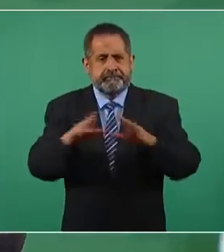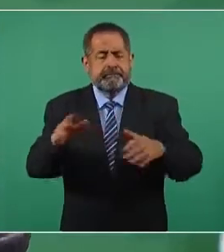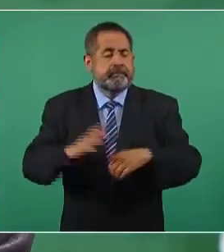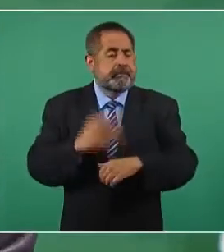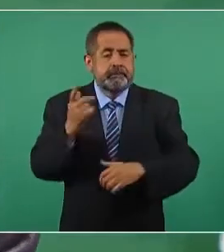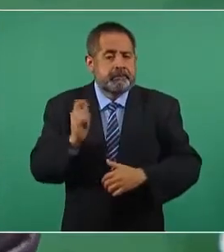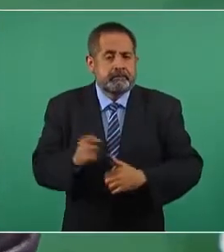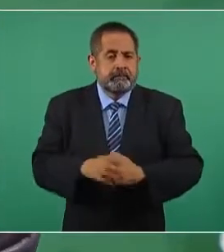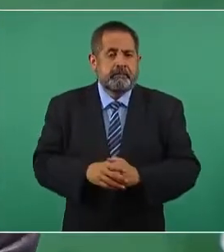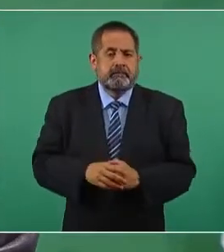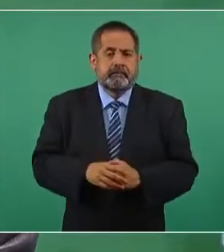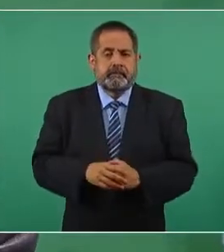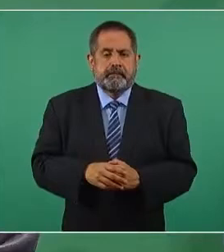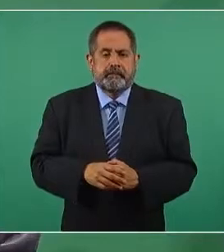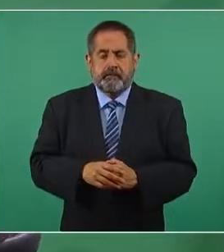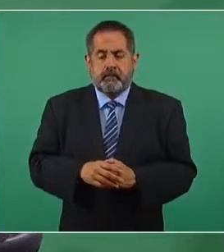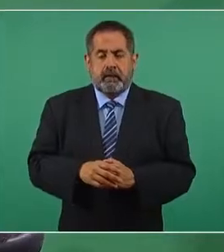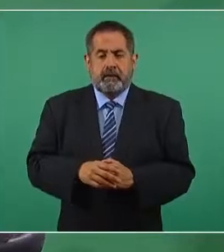porque